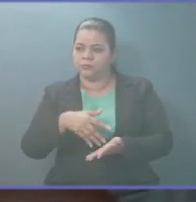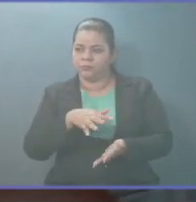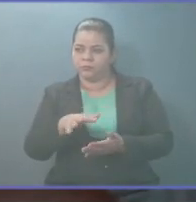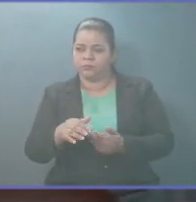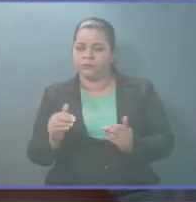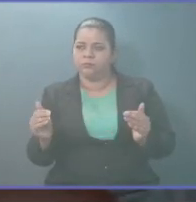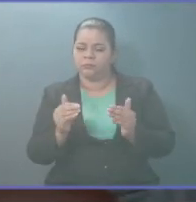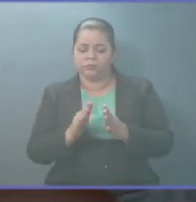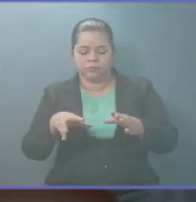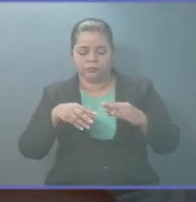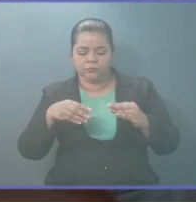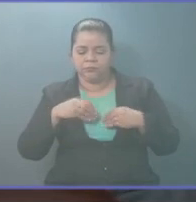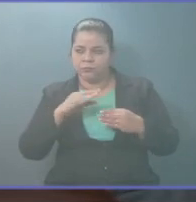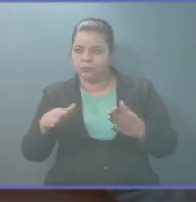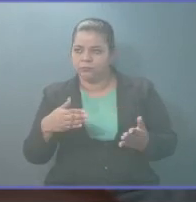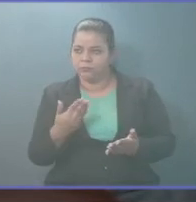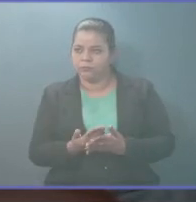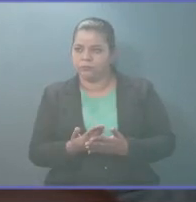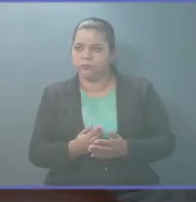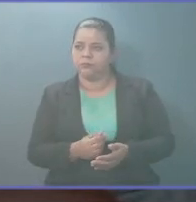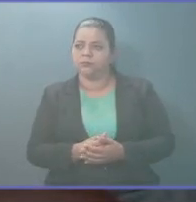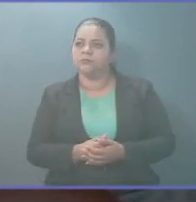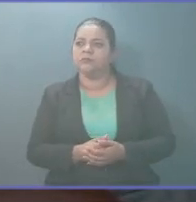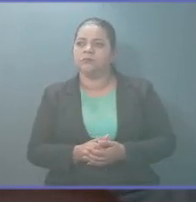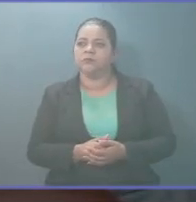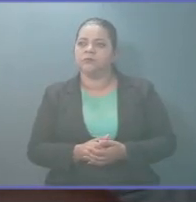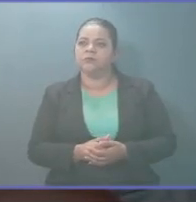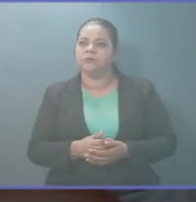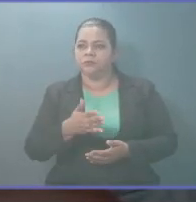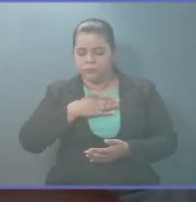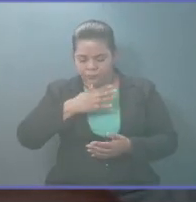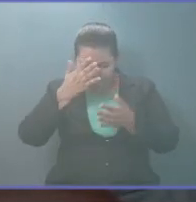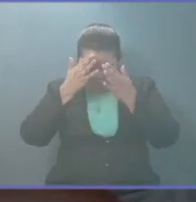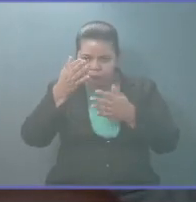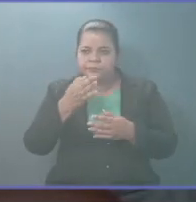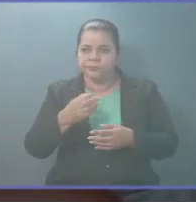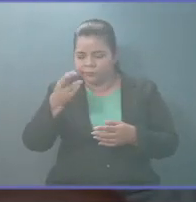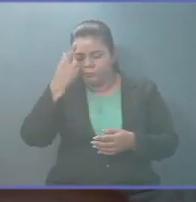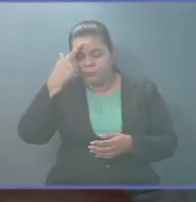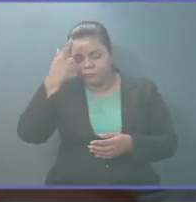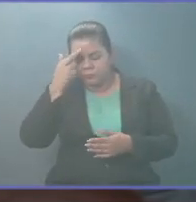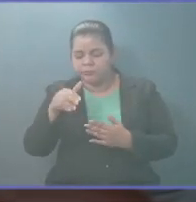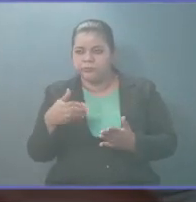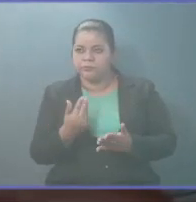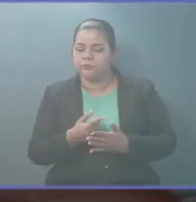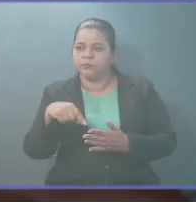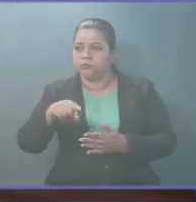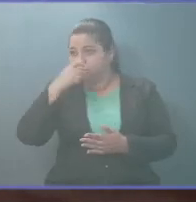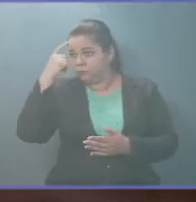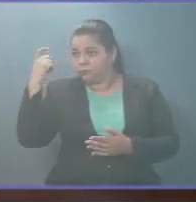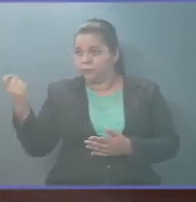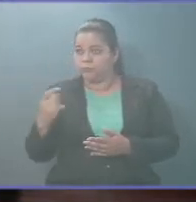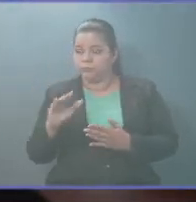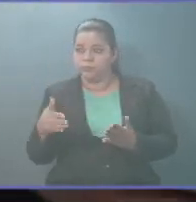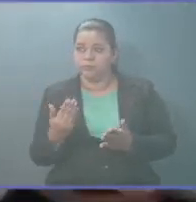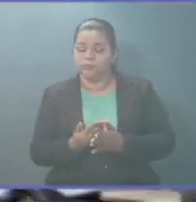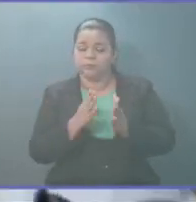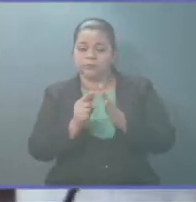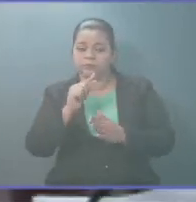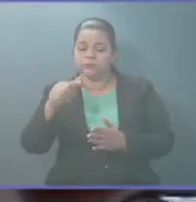Ok, para ir aterrizando, colegas, quisiera pedirles que hagamos ya la